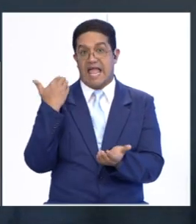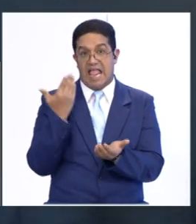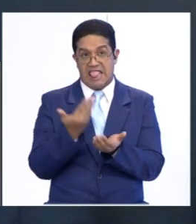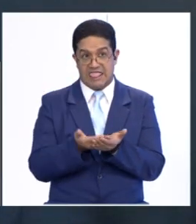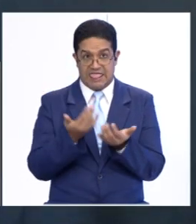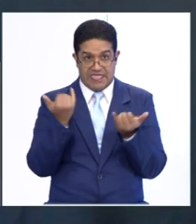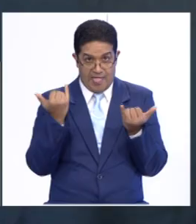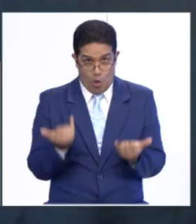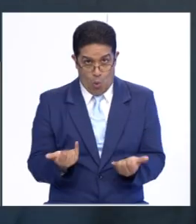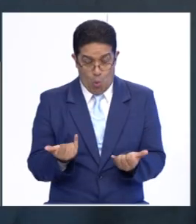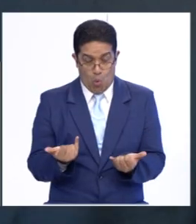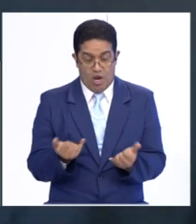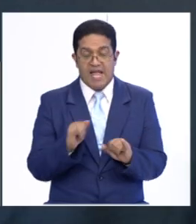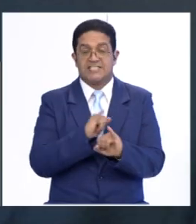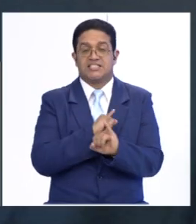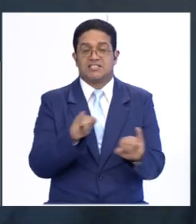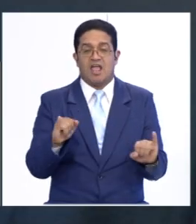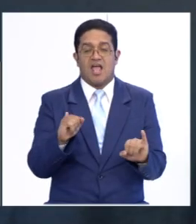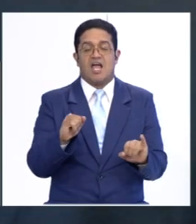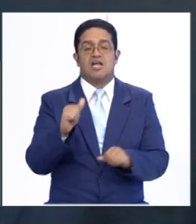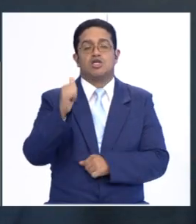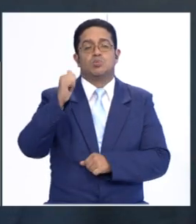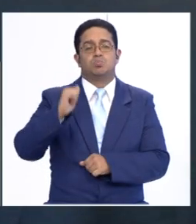ya intervenido